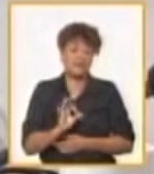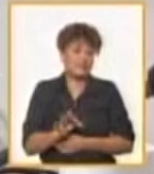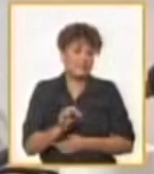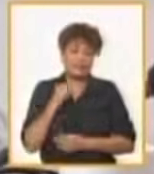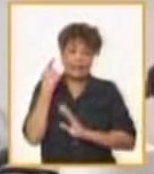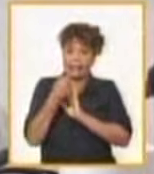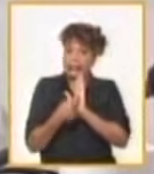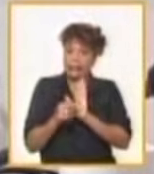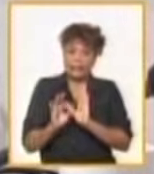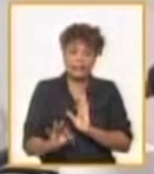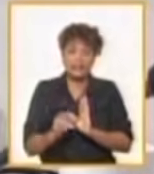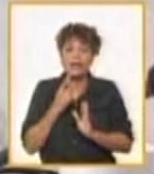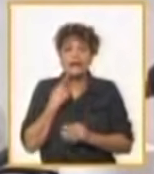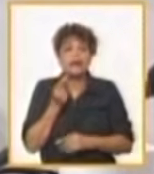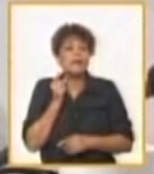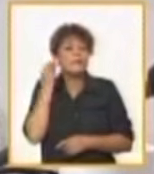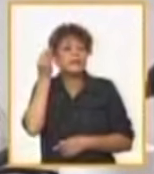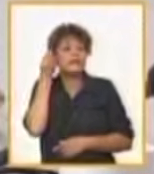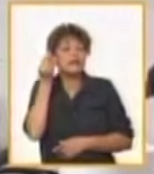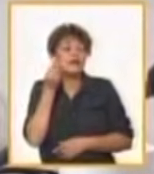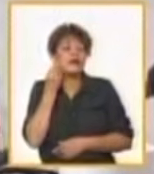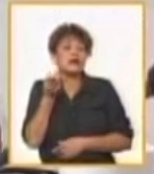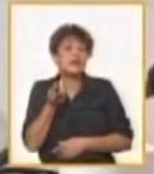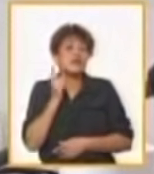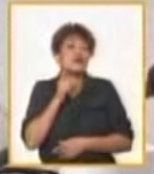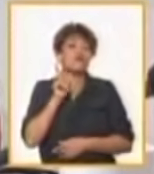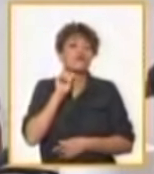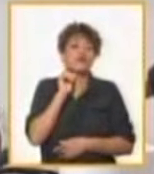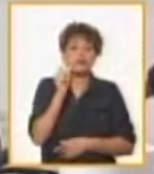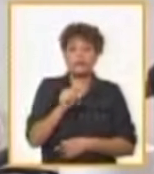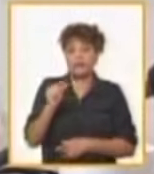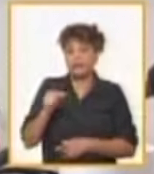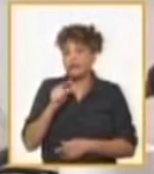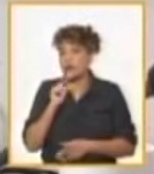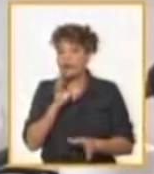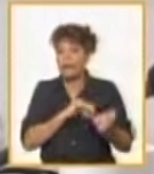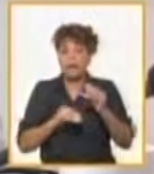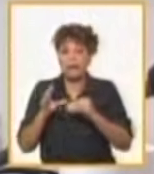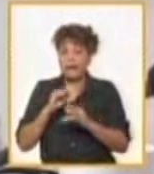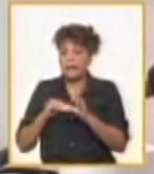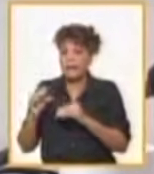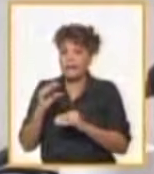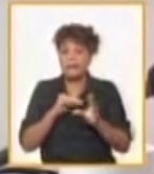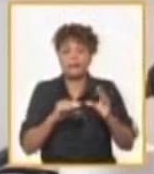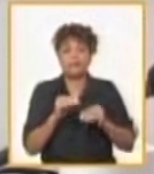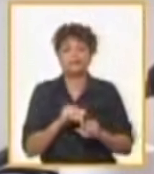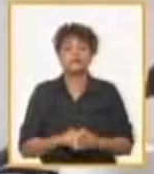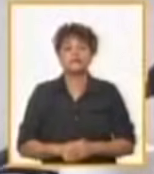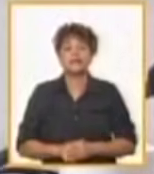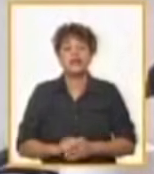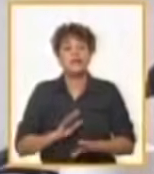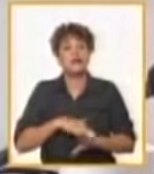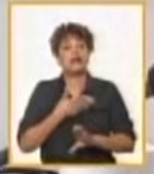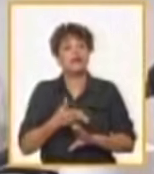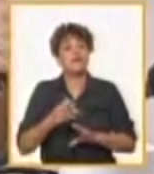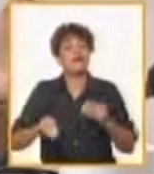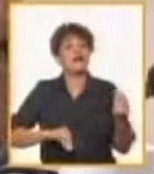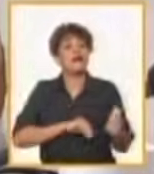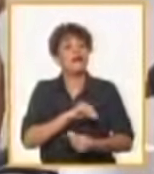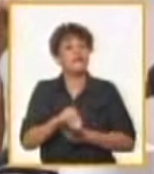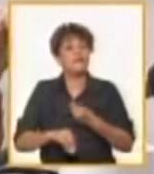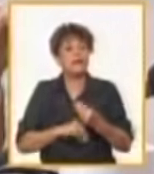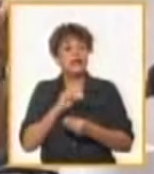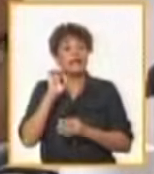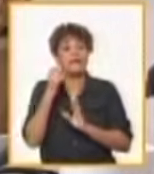un público mucho más amplio con las medidas transformadoras que vendrían en los años sucesivos,